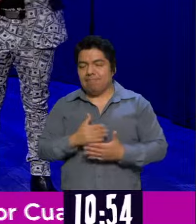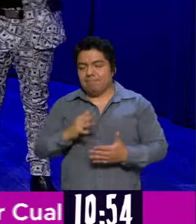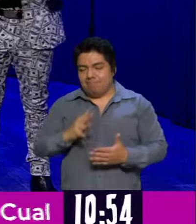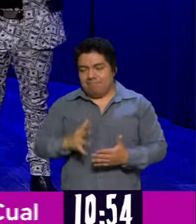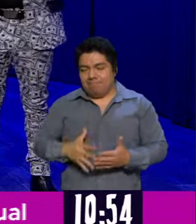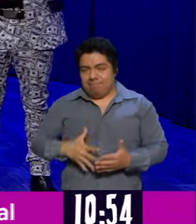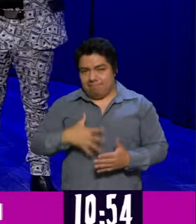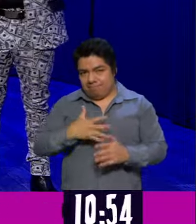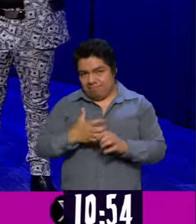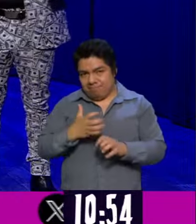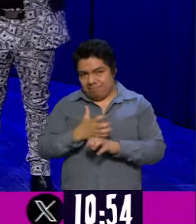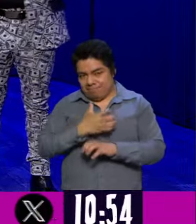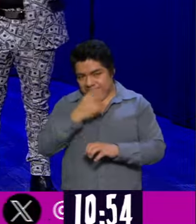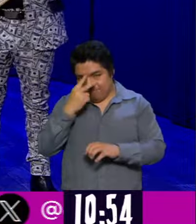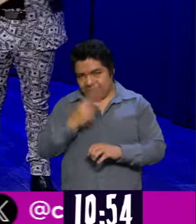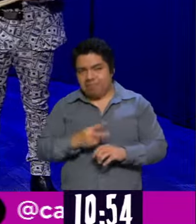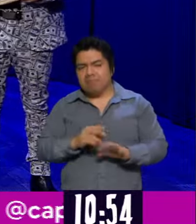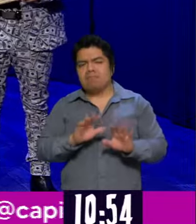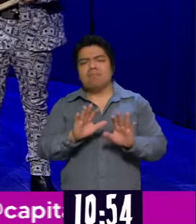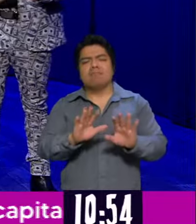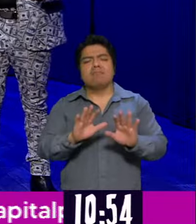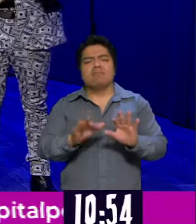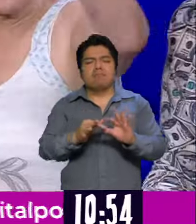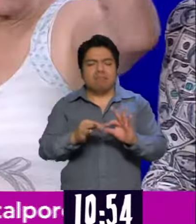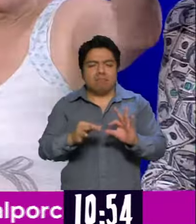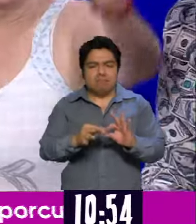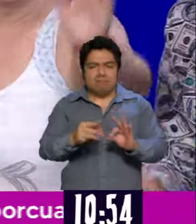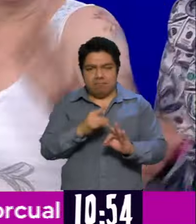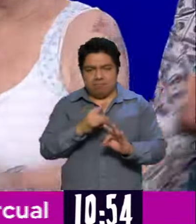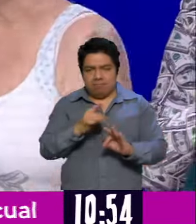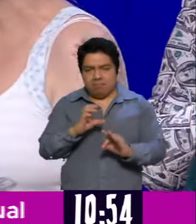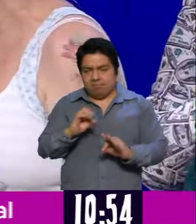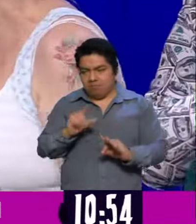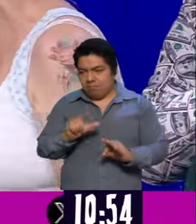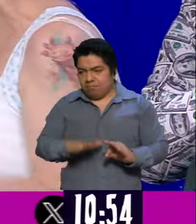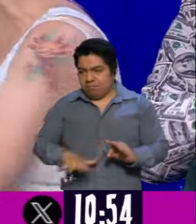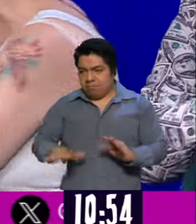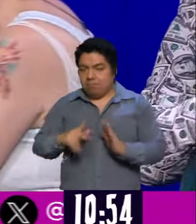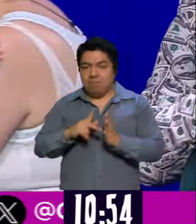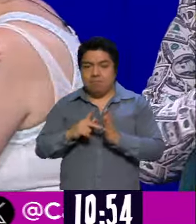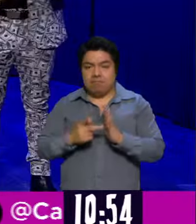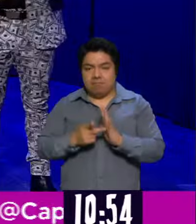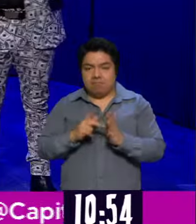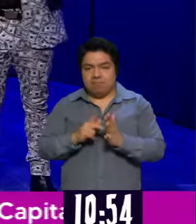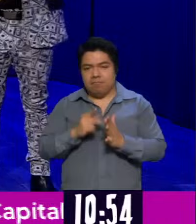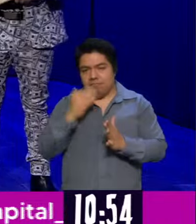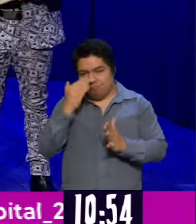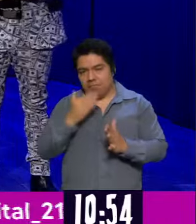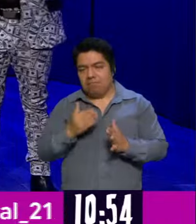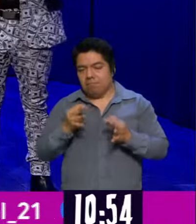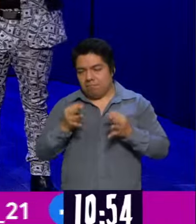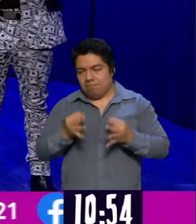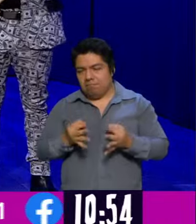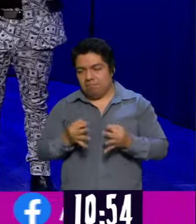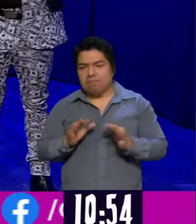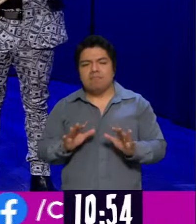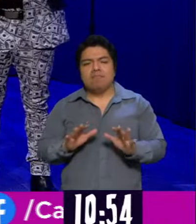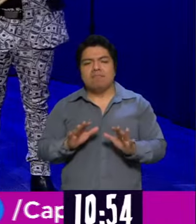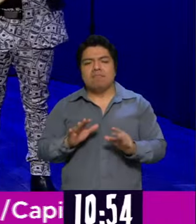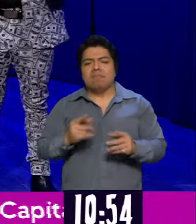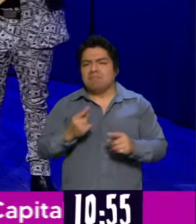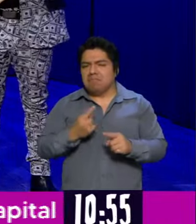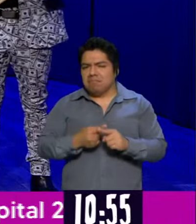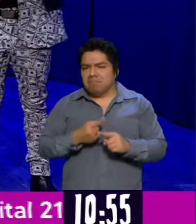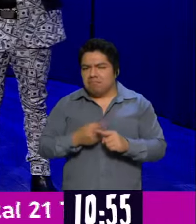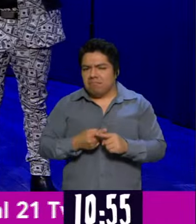Eso. Oiga, a ver. Aparte de que son de la colonia del ingeniero, pero ustedes sí son decentes. A ver, ¿quién